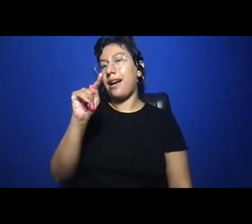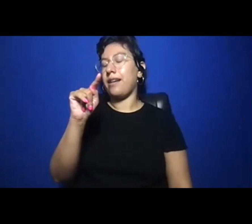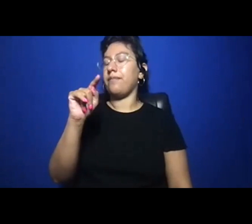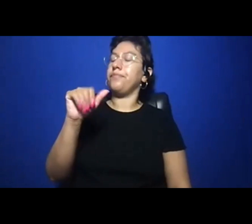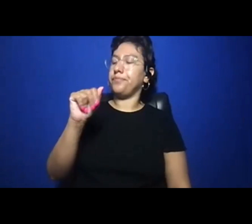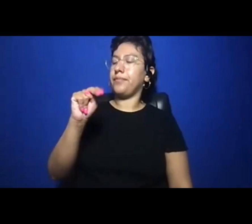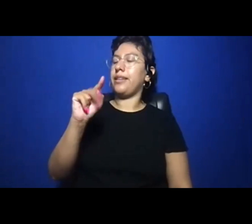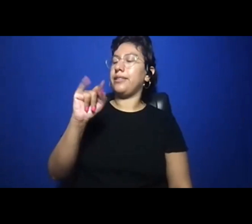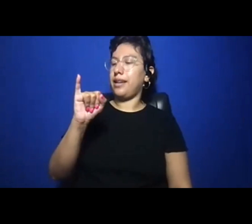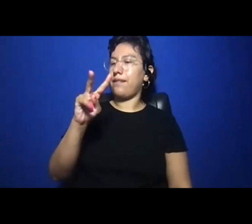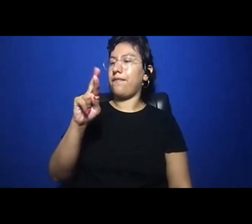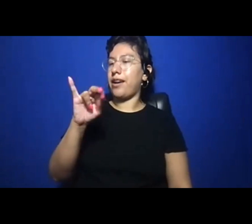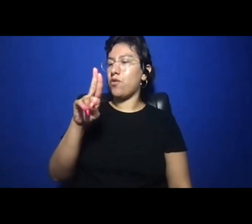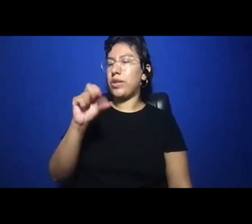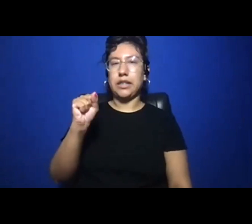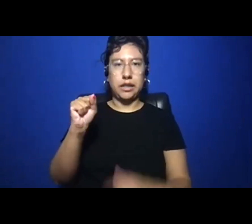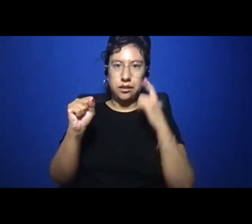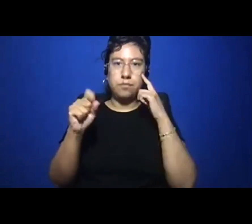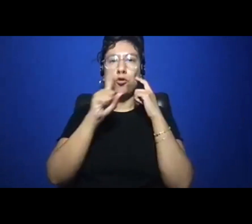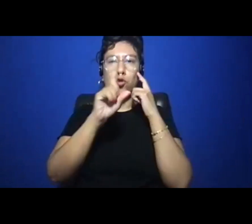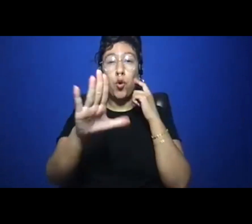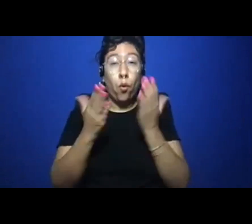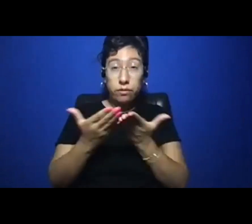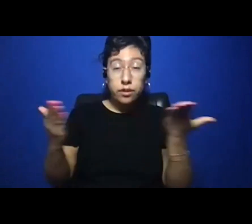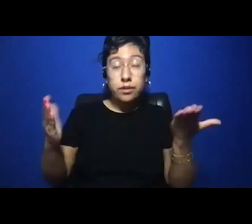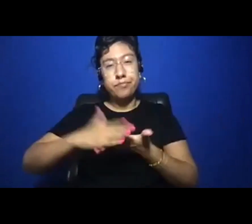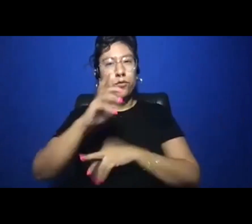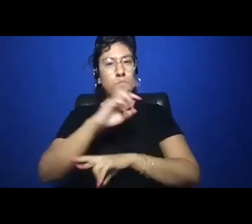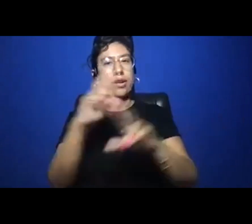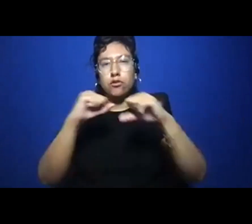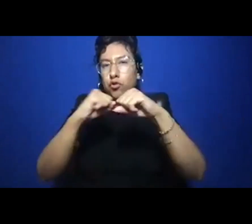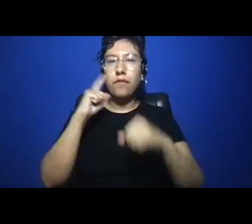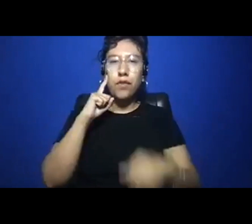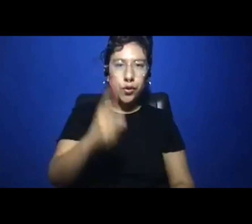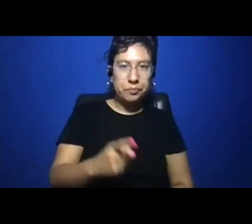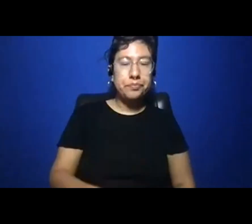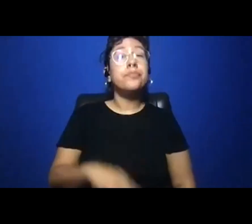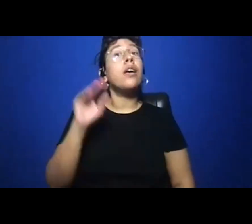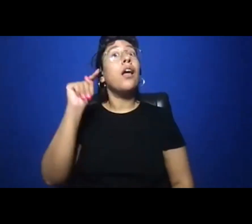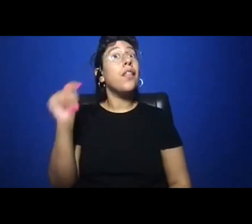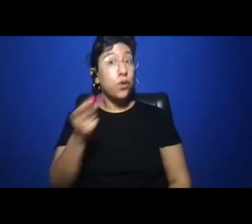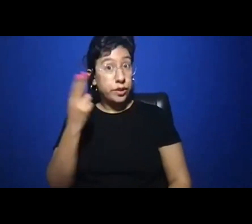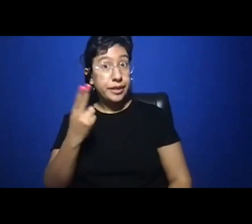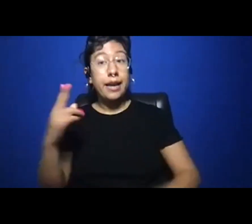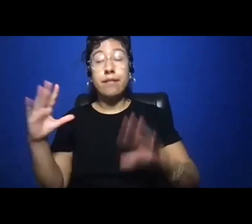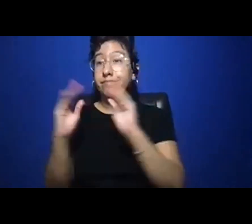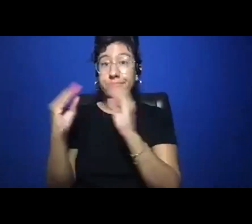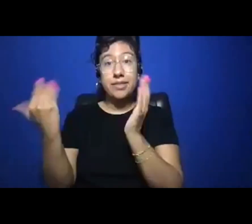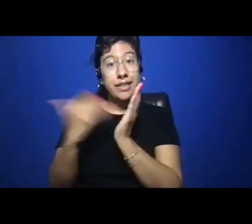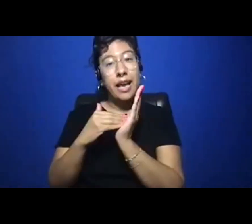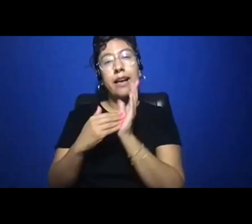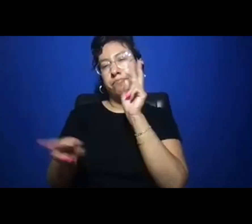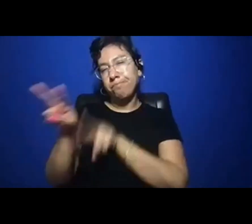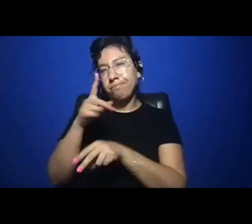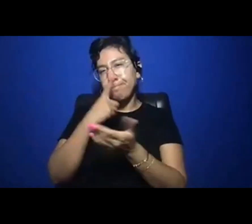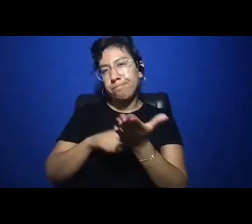y que todas las actualizaciones de su software estén actualizadas, ¿verdad? Para que sus dispositivos sean más seguros. Y el